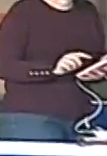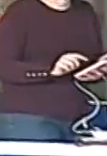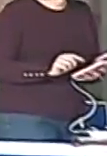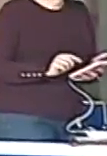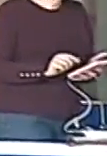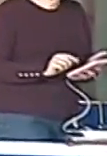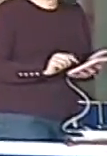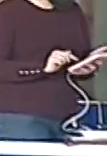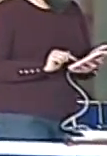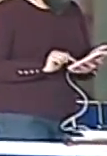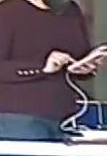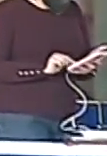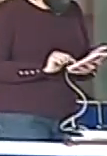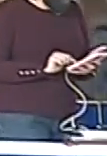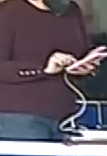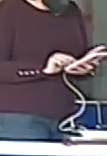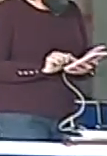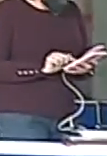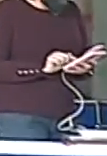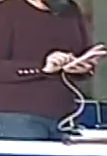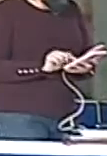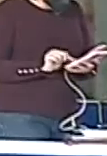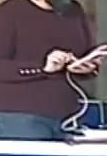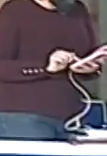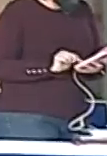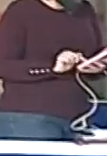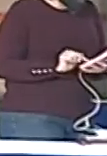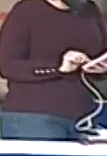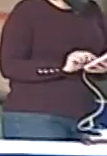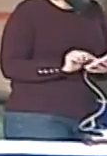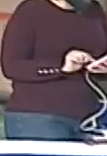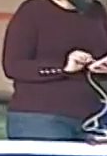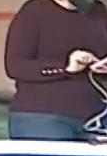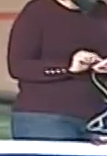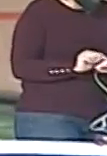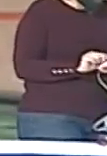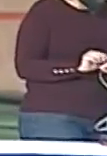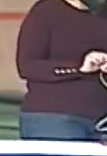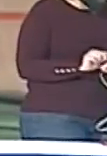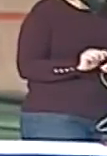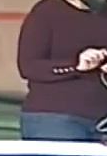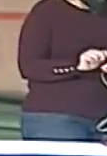Venezuela. Vamos a la escuela con paz y alegría por mi